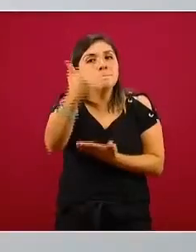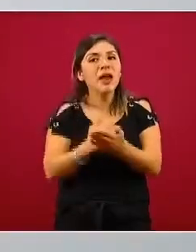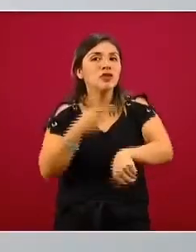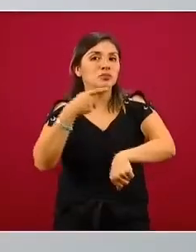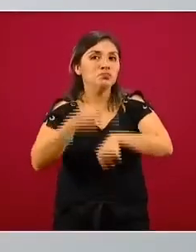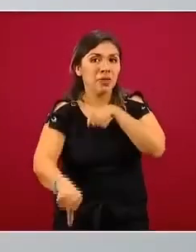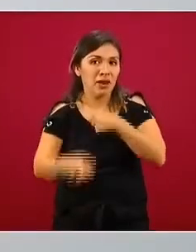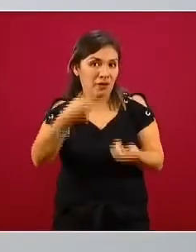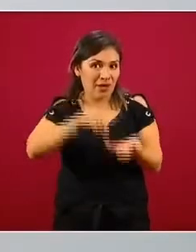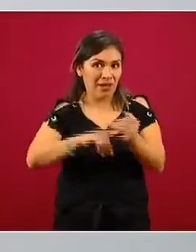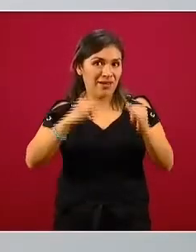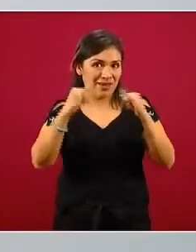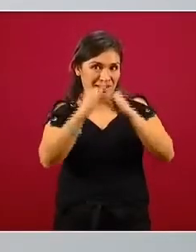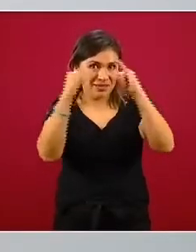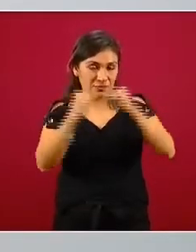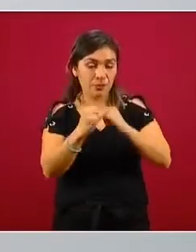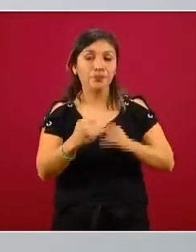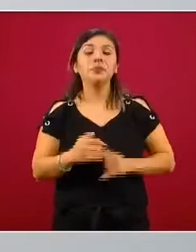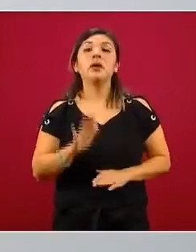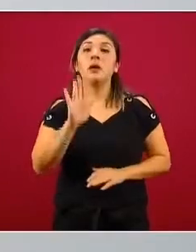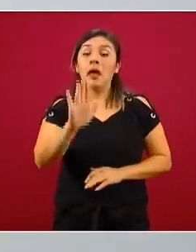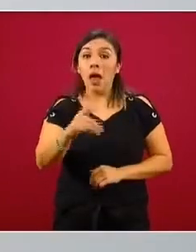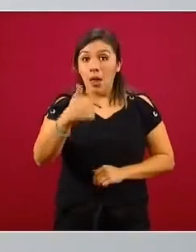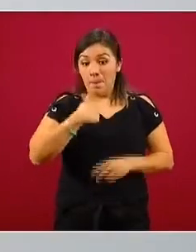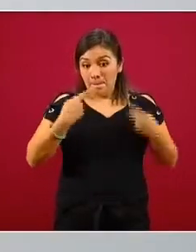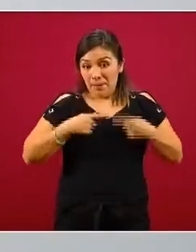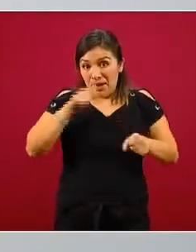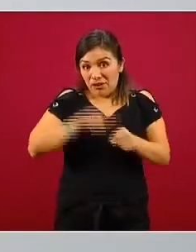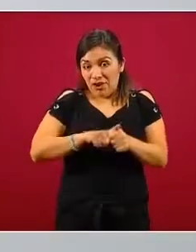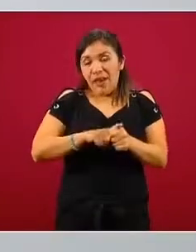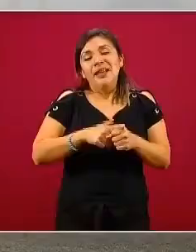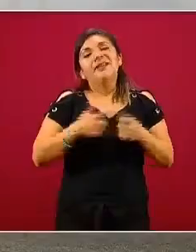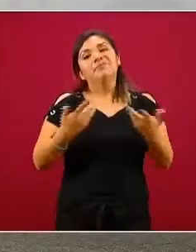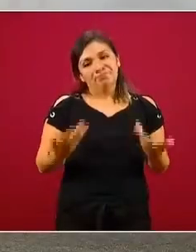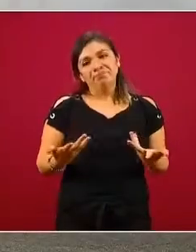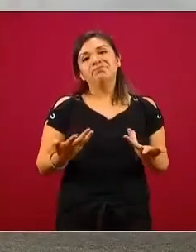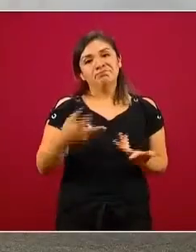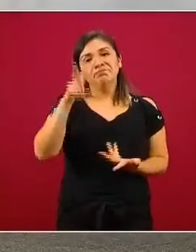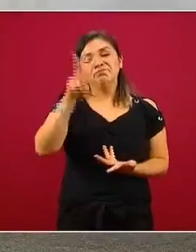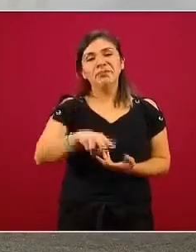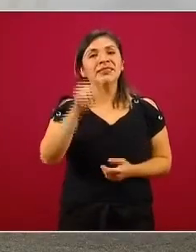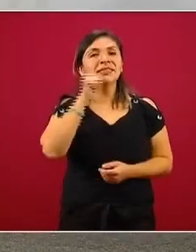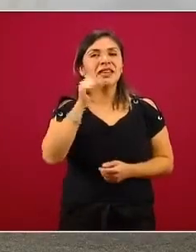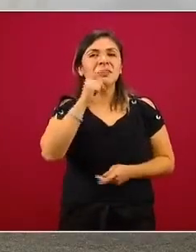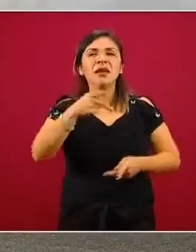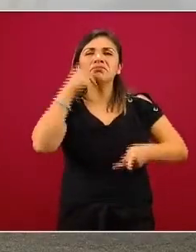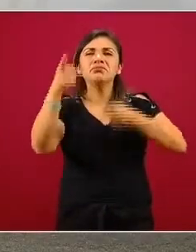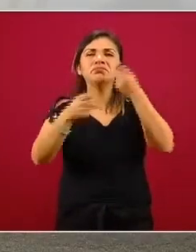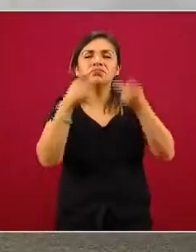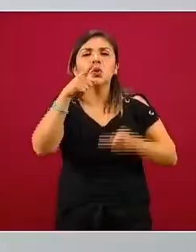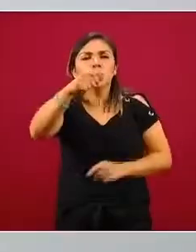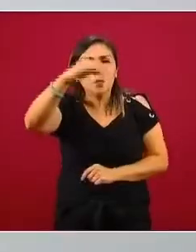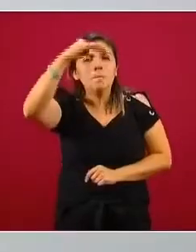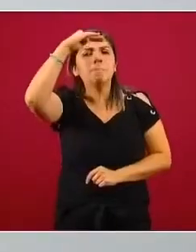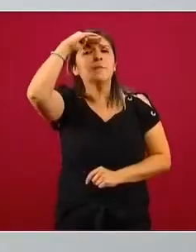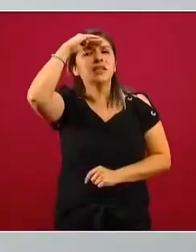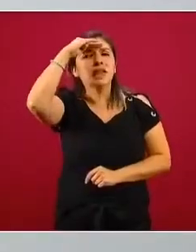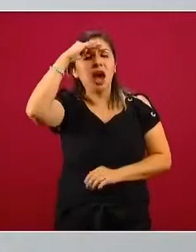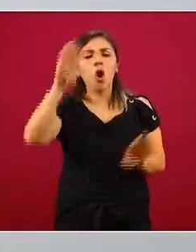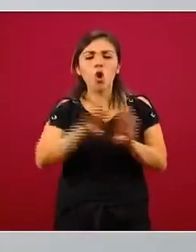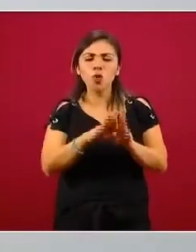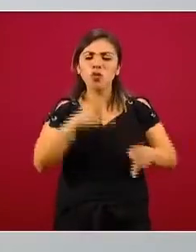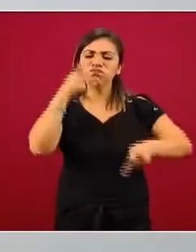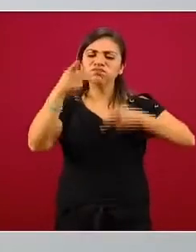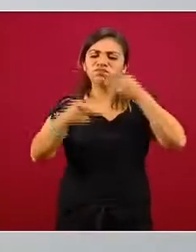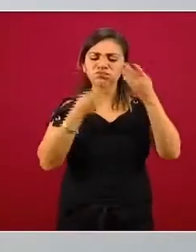la institución. Ahora, respecto a nosotros, pues por supuesto, siempre se dice, ¿cómo piensas, cómo hablas y cómo